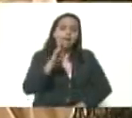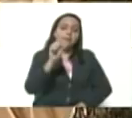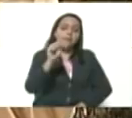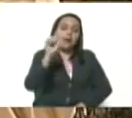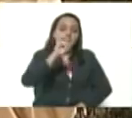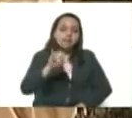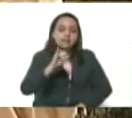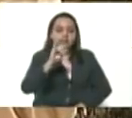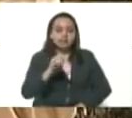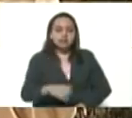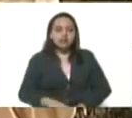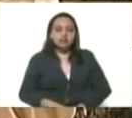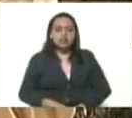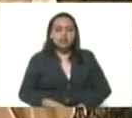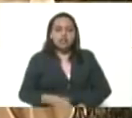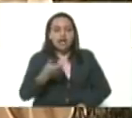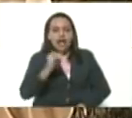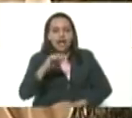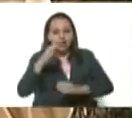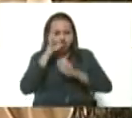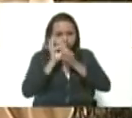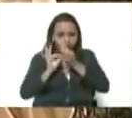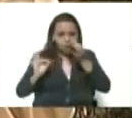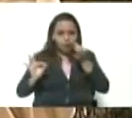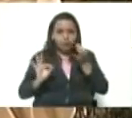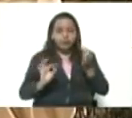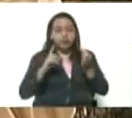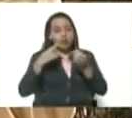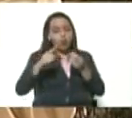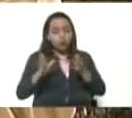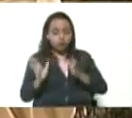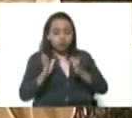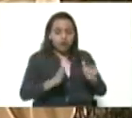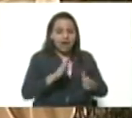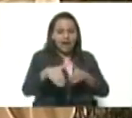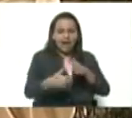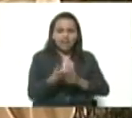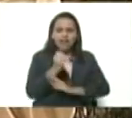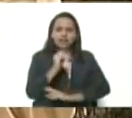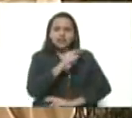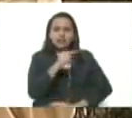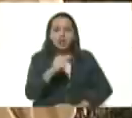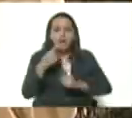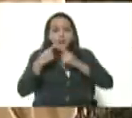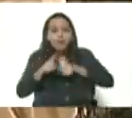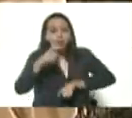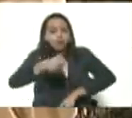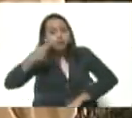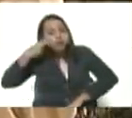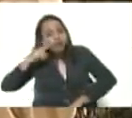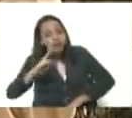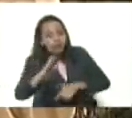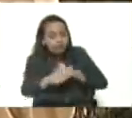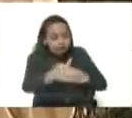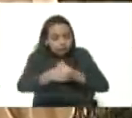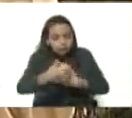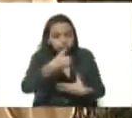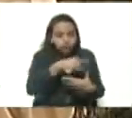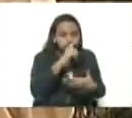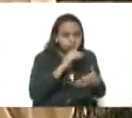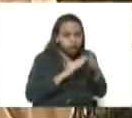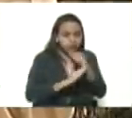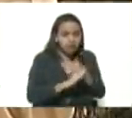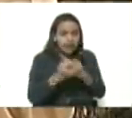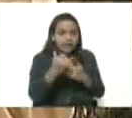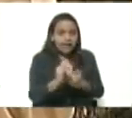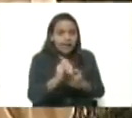el aislamiento, hasta que el PCR diera negativo. Pero estos que entraron por vías ilegales, sí se